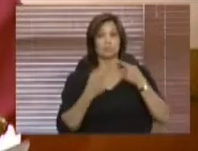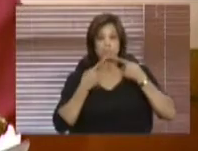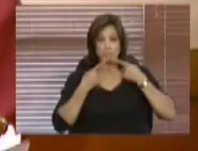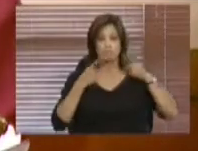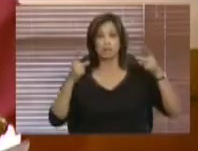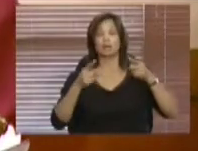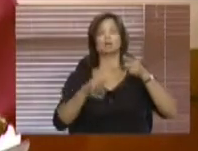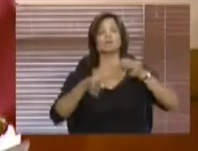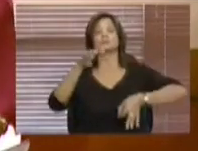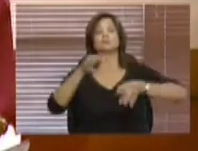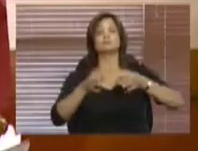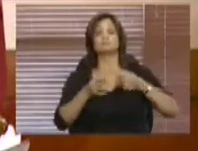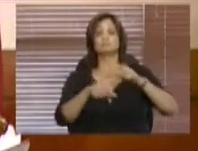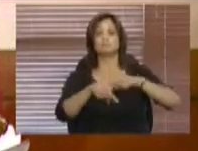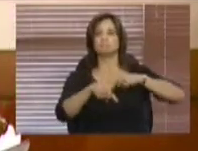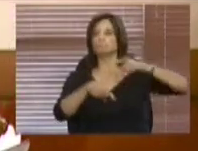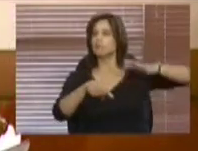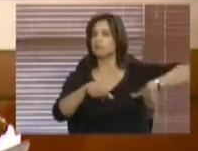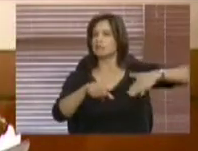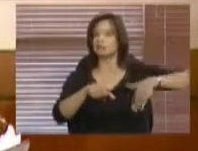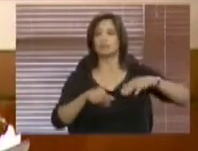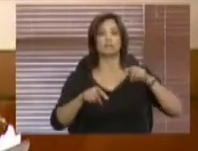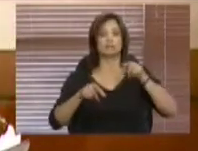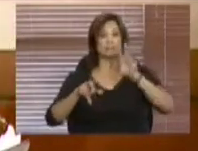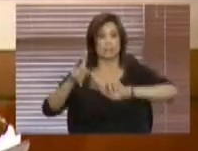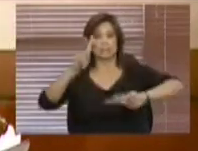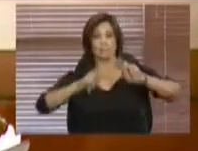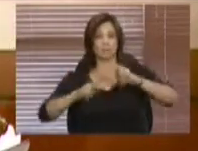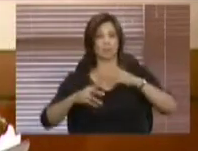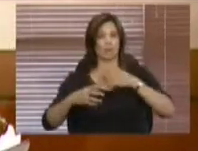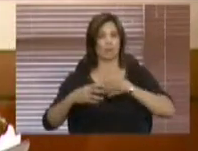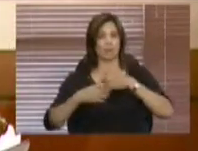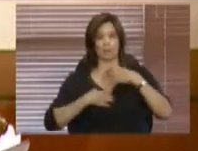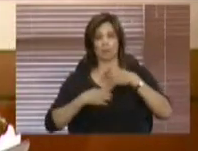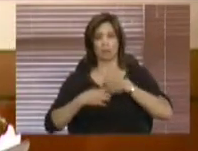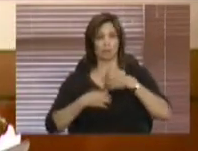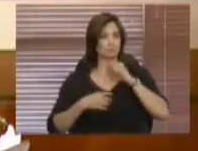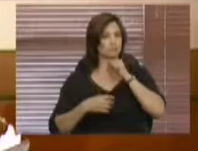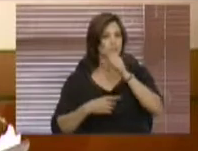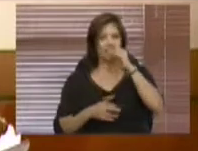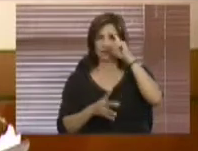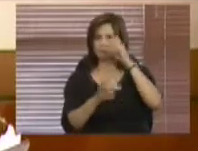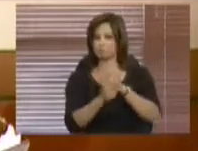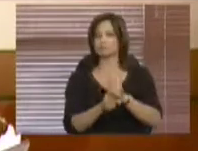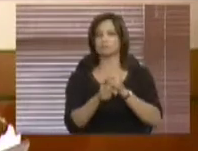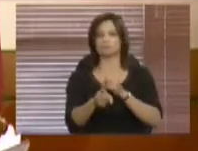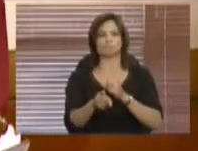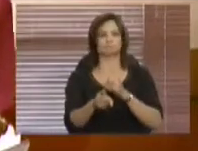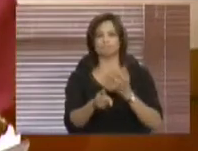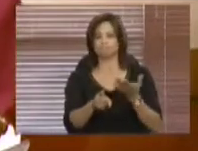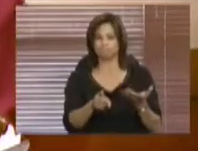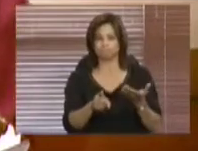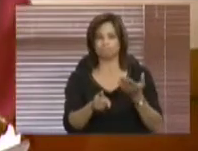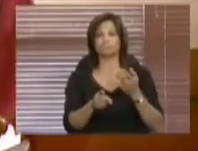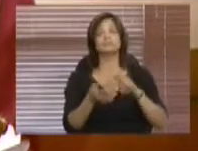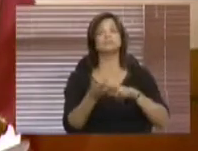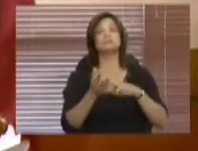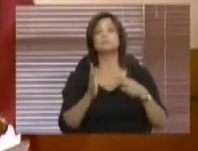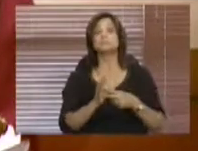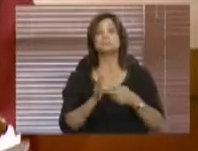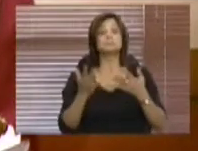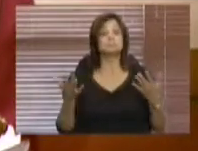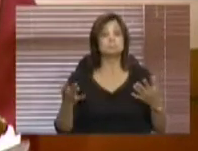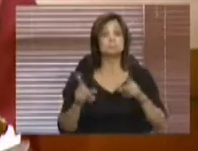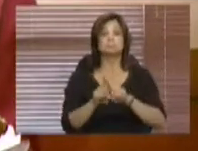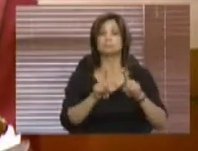pronunciamiento judicial y generando en los ciudadanos desconfianza hacia la institucionalidad democrática. Ello constituye,